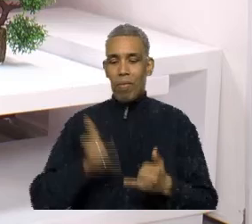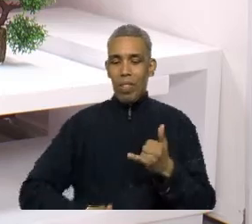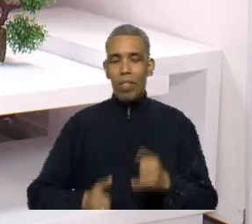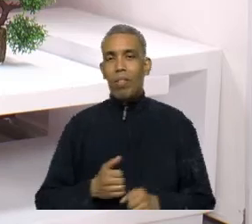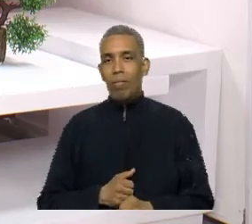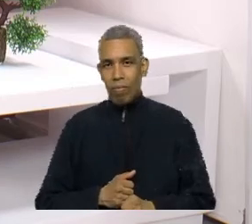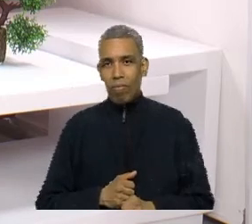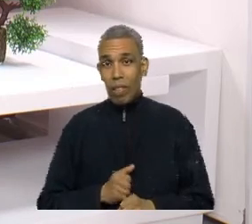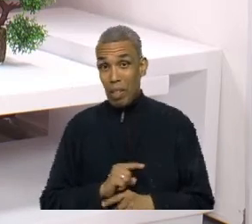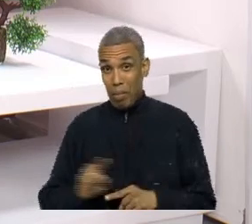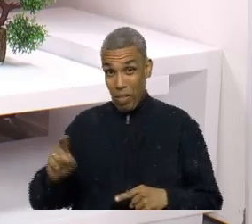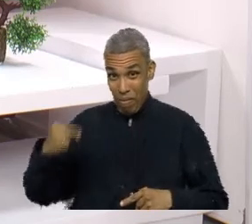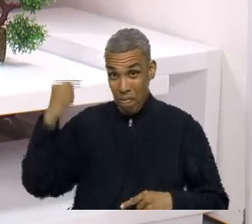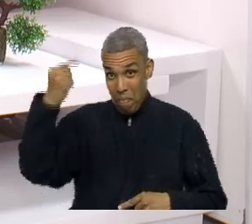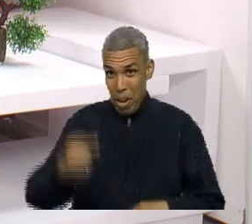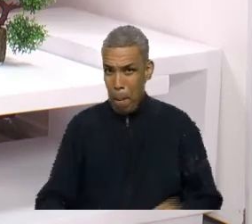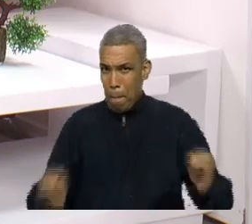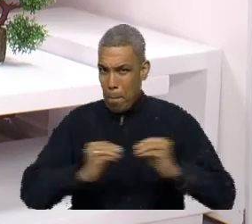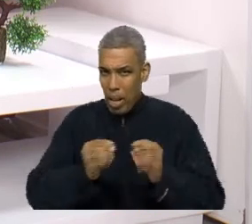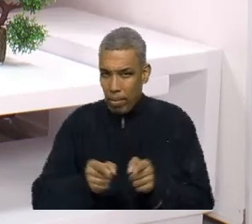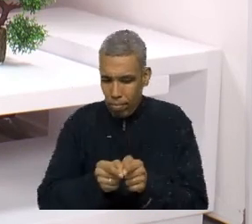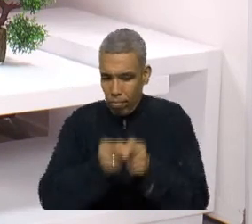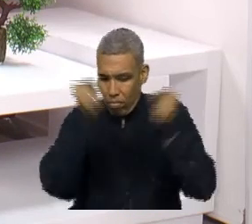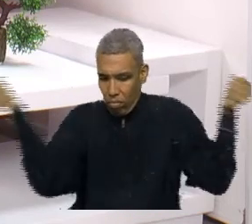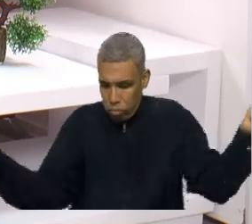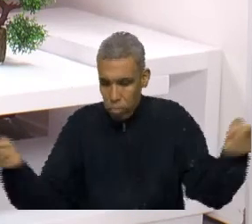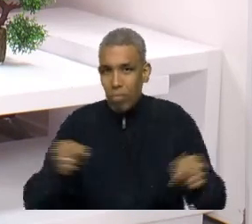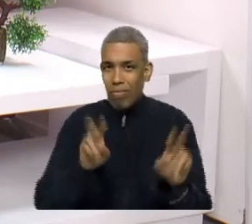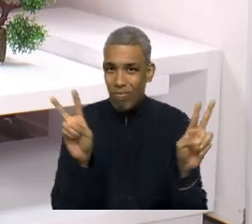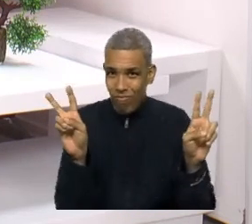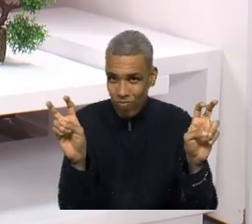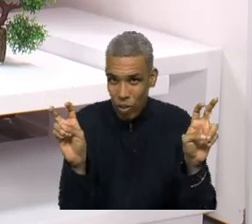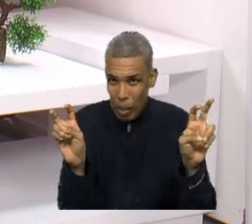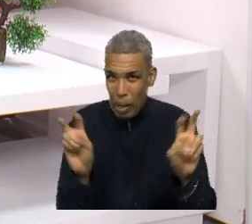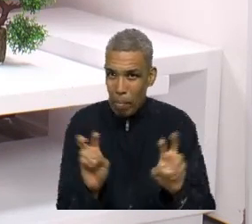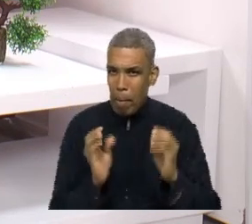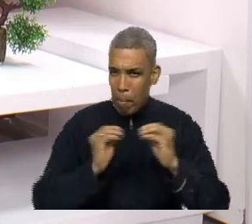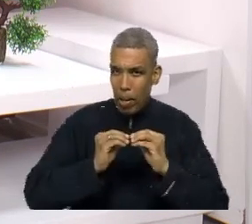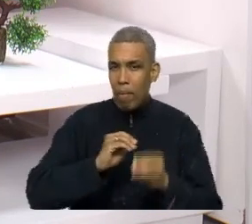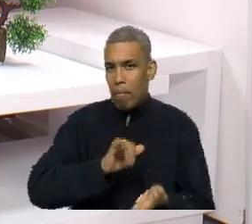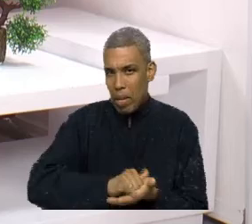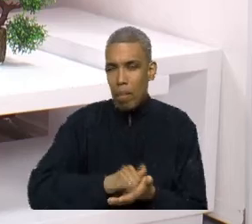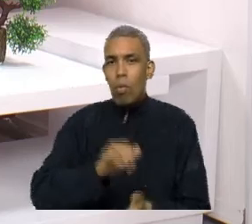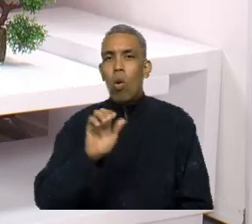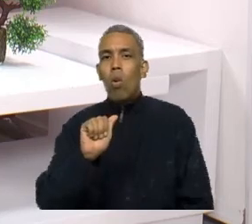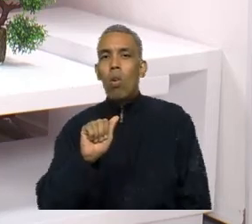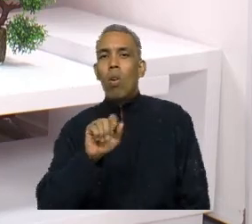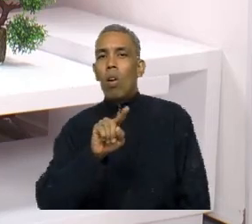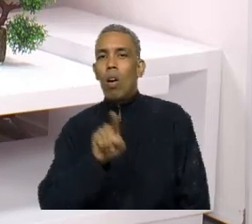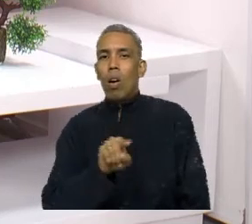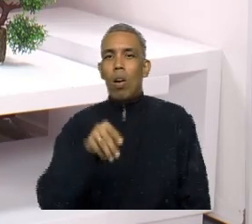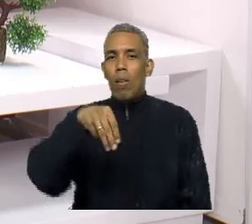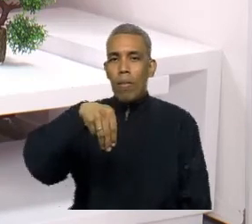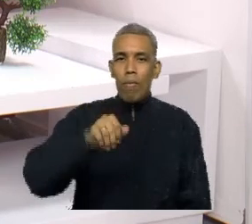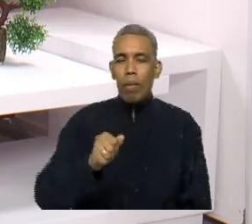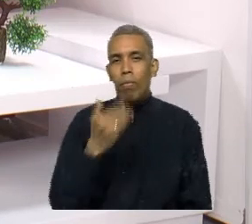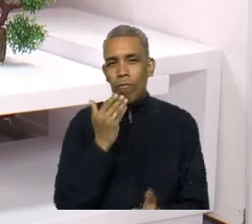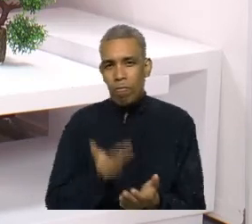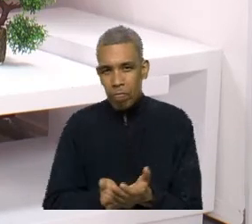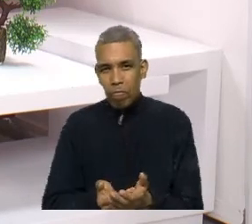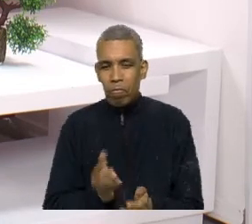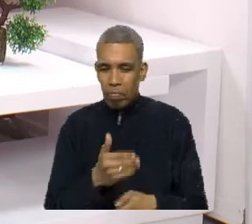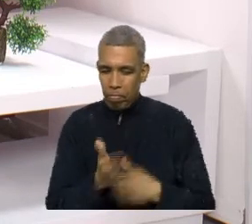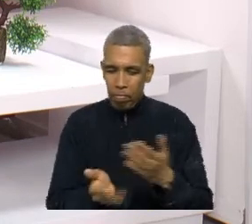ver si la próxima semana ampliamos un poco más, sí, sobre algo que queda ahí en el tintero. Claro que sí. Bueno, a ustedes televidentes, gracias